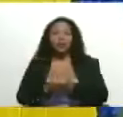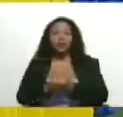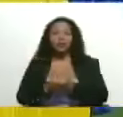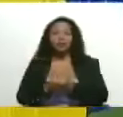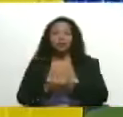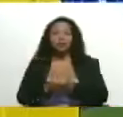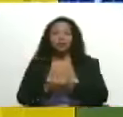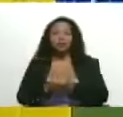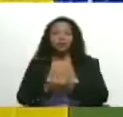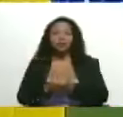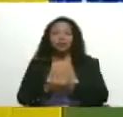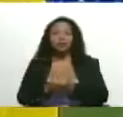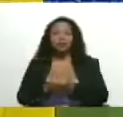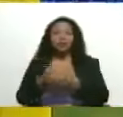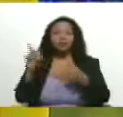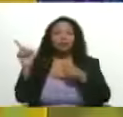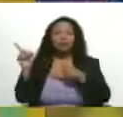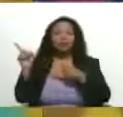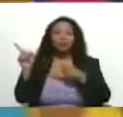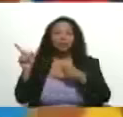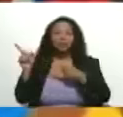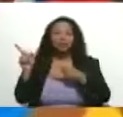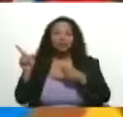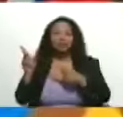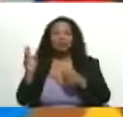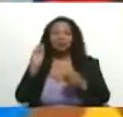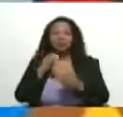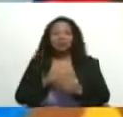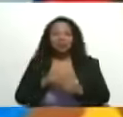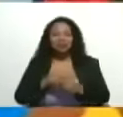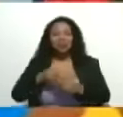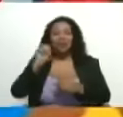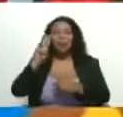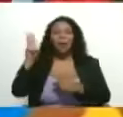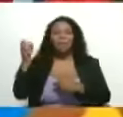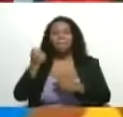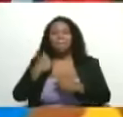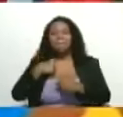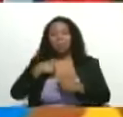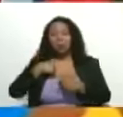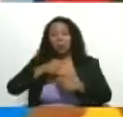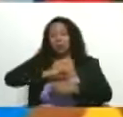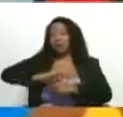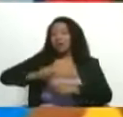Escuchen. ¿Es que el jefe de la comunidad dijo, yo soy la UPAS y aquí mando yo nada más? No.